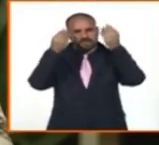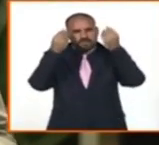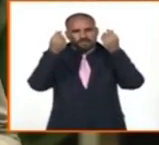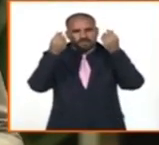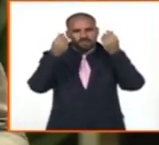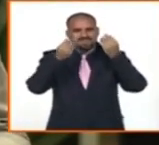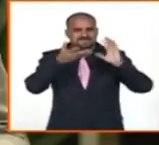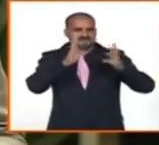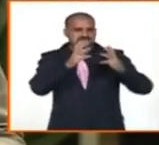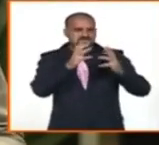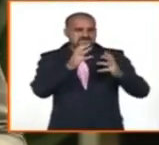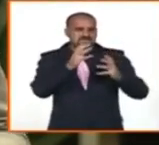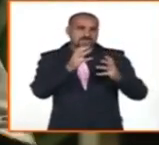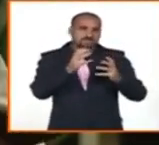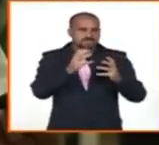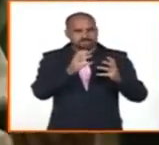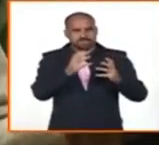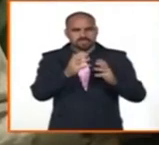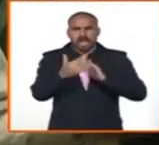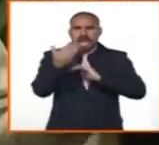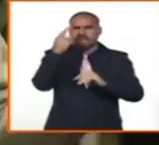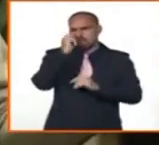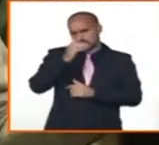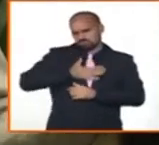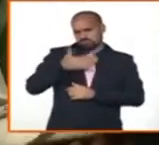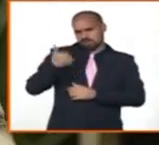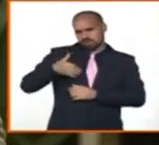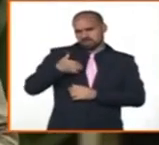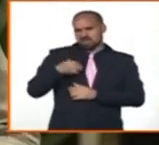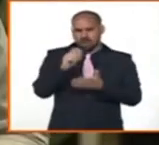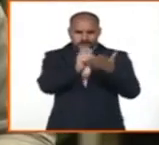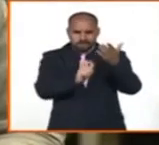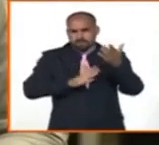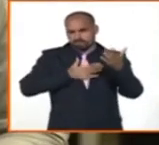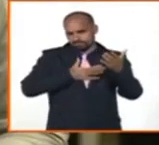¿no? Había un gran escritor argentino que se llamaba Julio Cortázar, amigo,